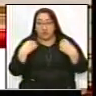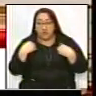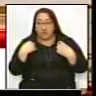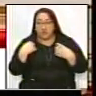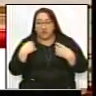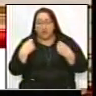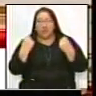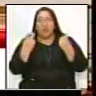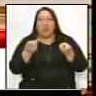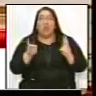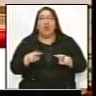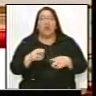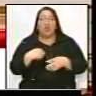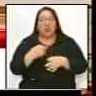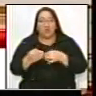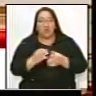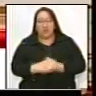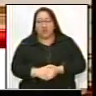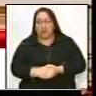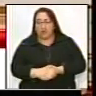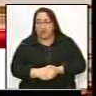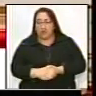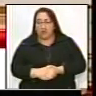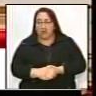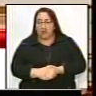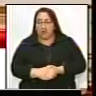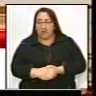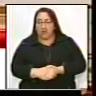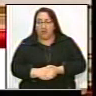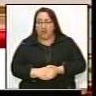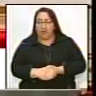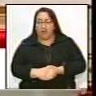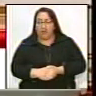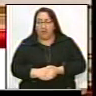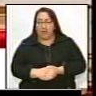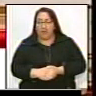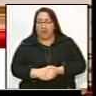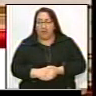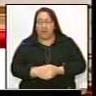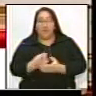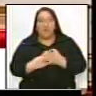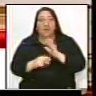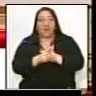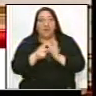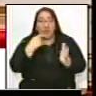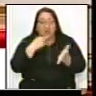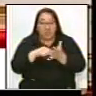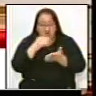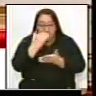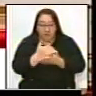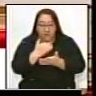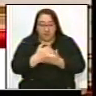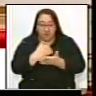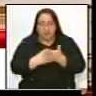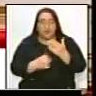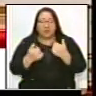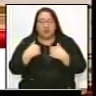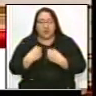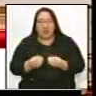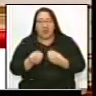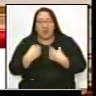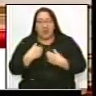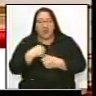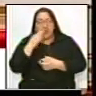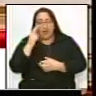nos han entendido lo que yo hablaba y lo que hablaban mis demás vecinos. Que la ley dice esto y queremos que nos den